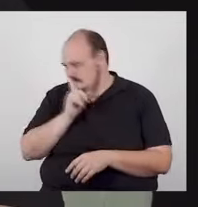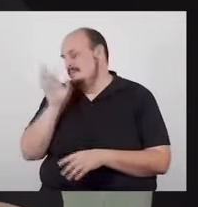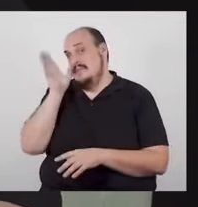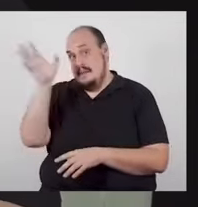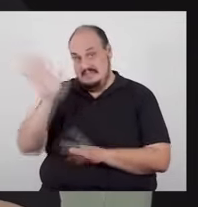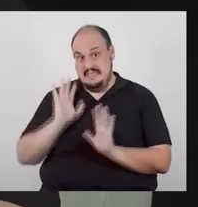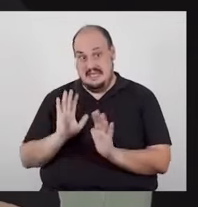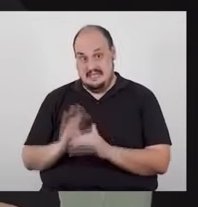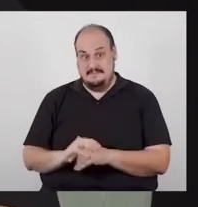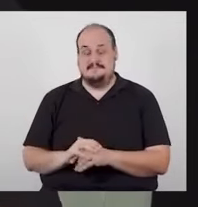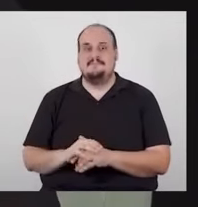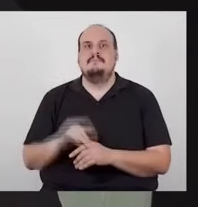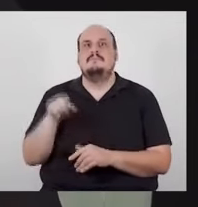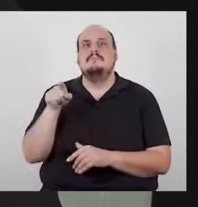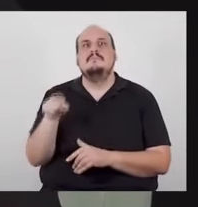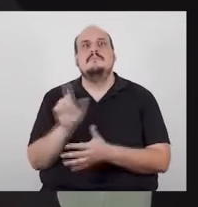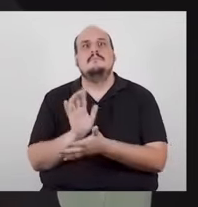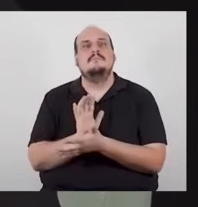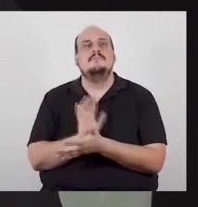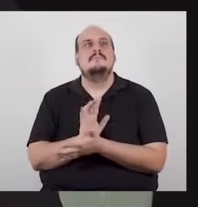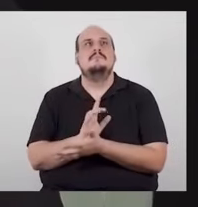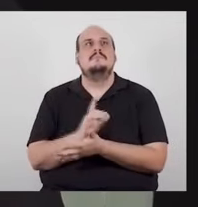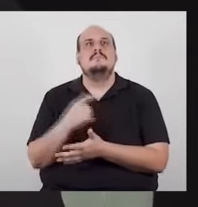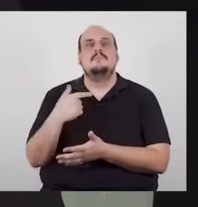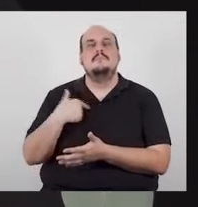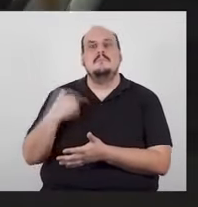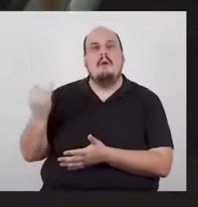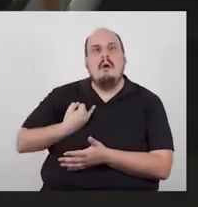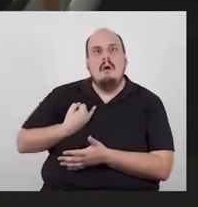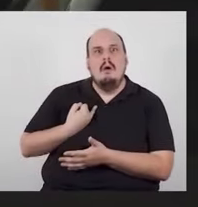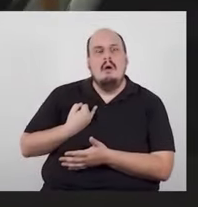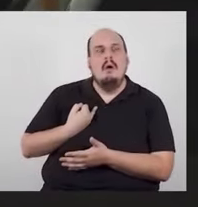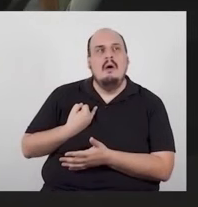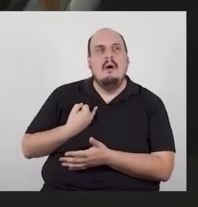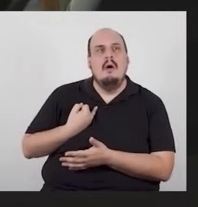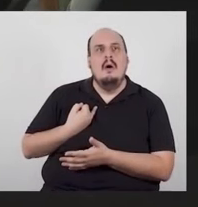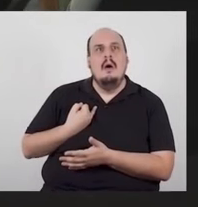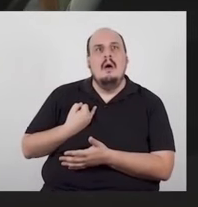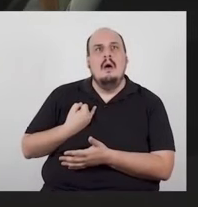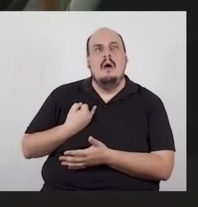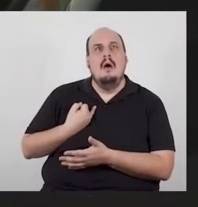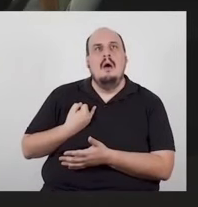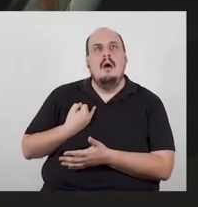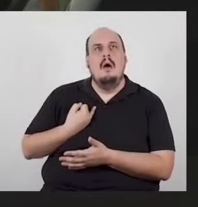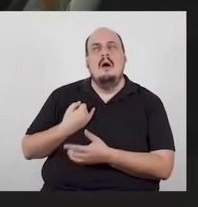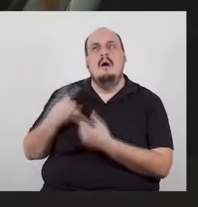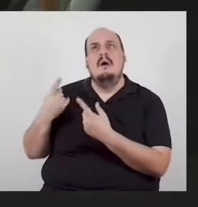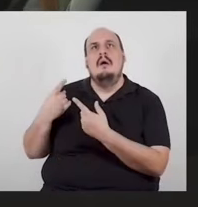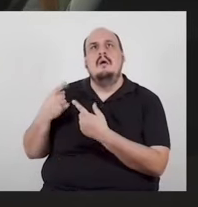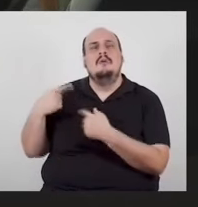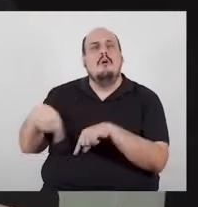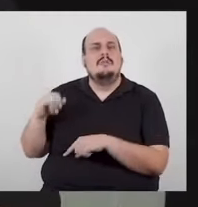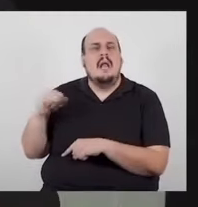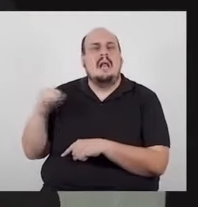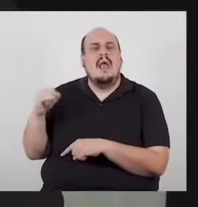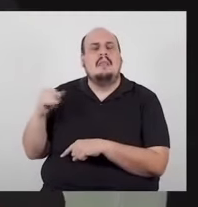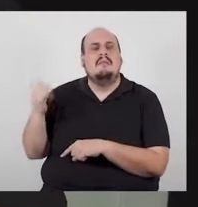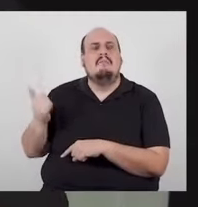Pero la verdad que lo que te causa es, primero, es, por un lado, digamos, lo positivo de todo lo malo que tiene esto, es decir, che,